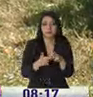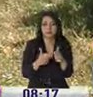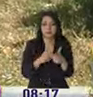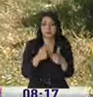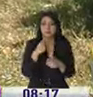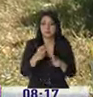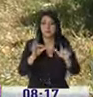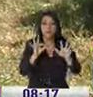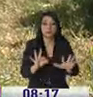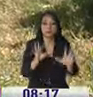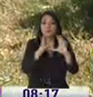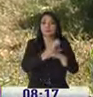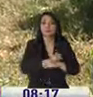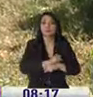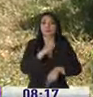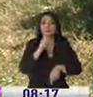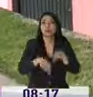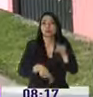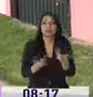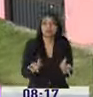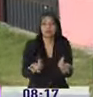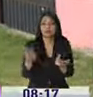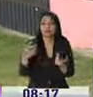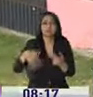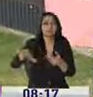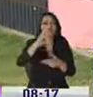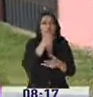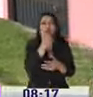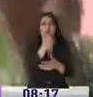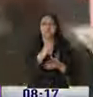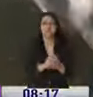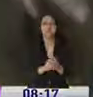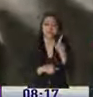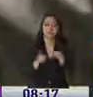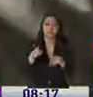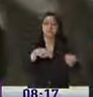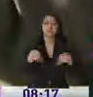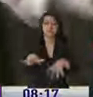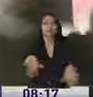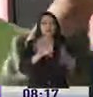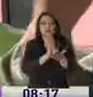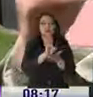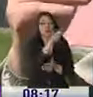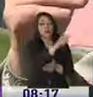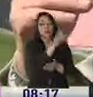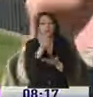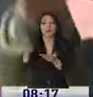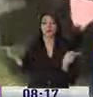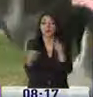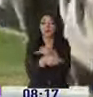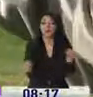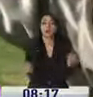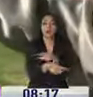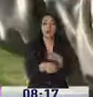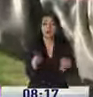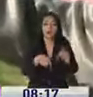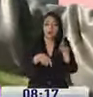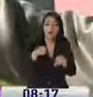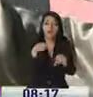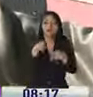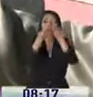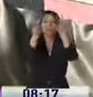noche no pueden salir de sus casas. Porque aquí cruza mucha gente al barrio de allá y de allá para acá. Y bajan también al puente